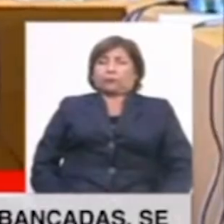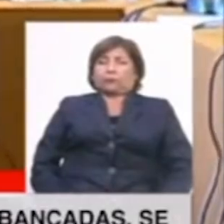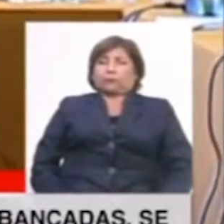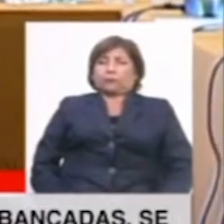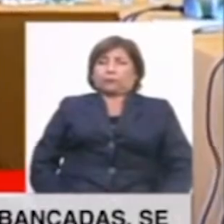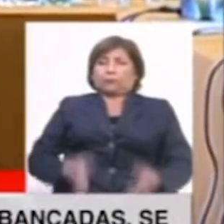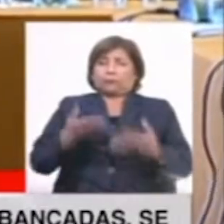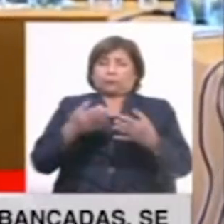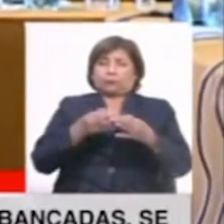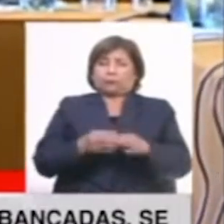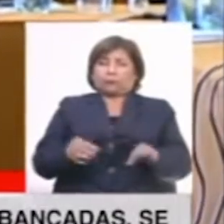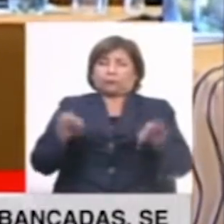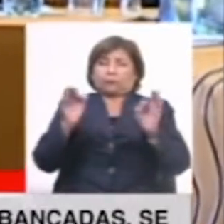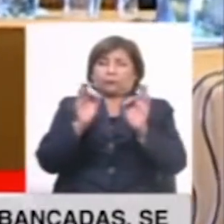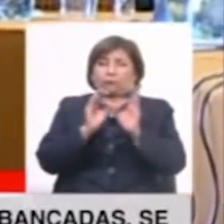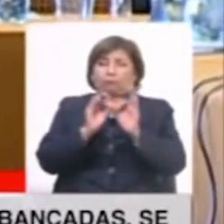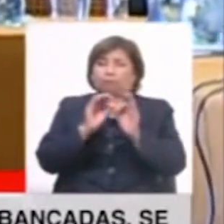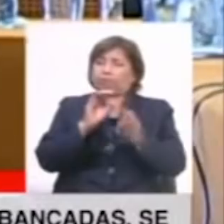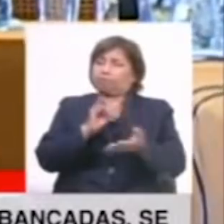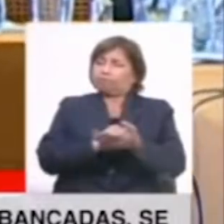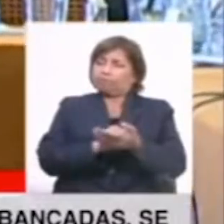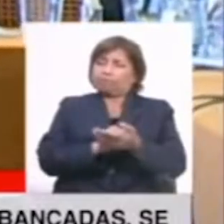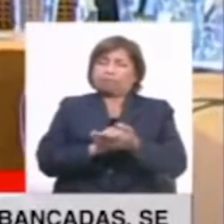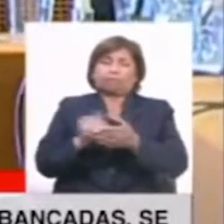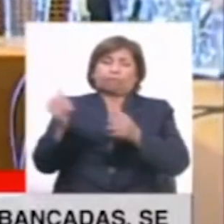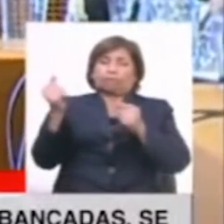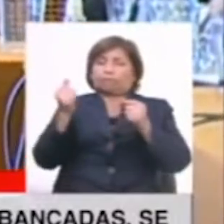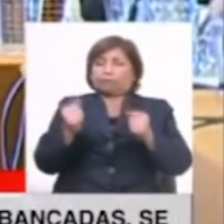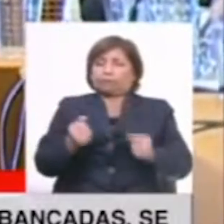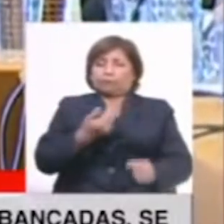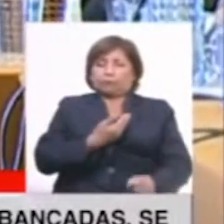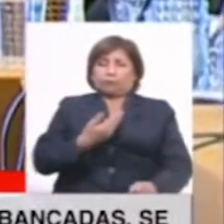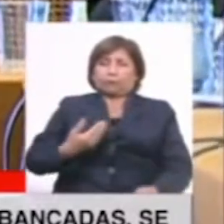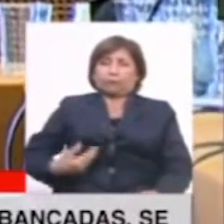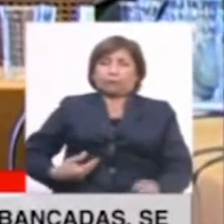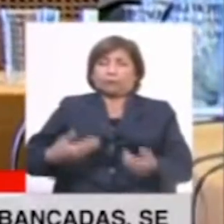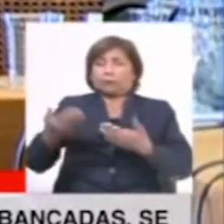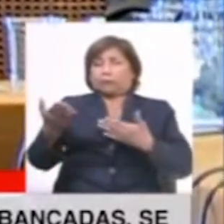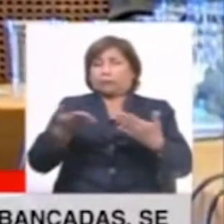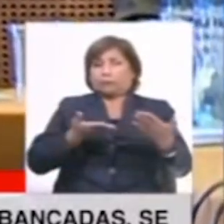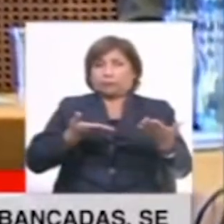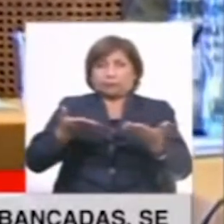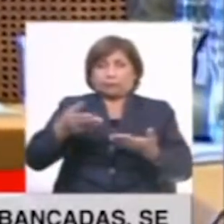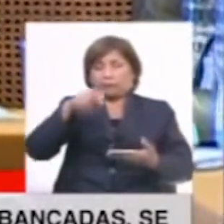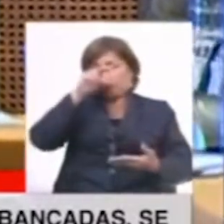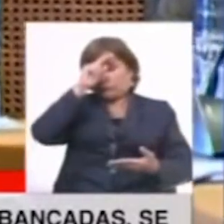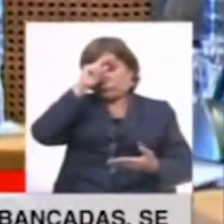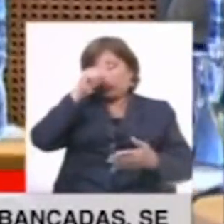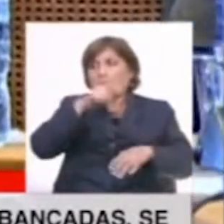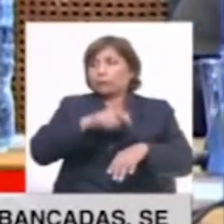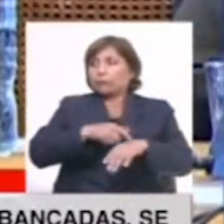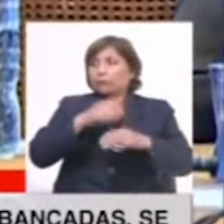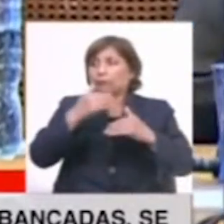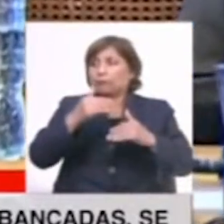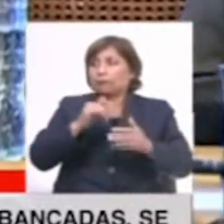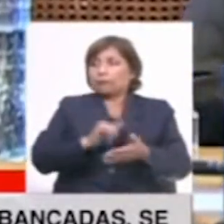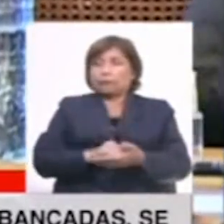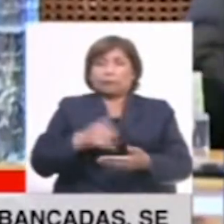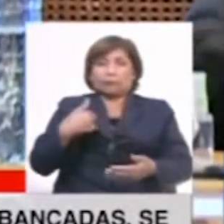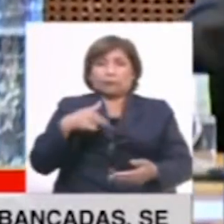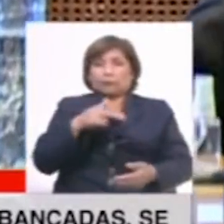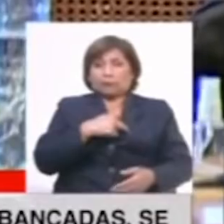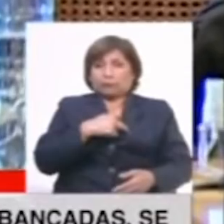Creemos importante de que los poderes del Estado están para servir al país y en la medida de que